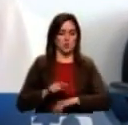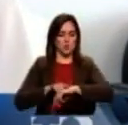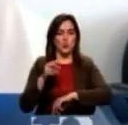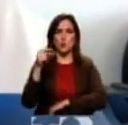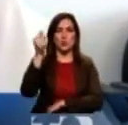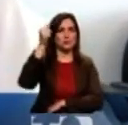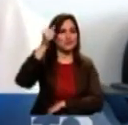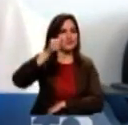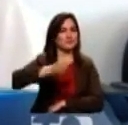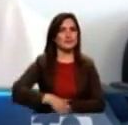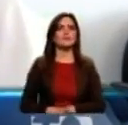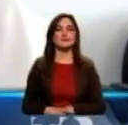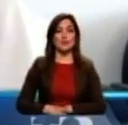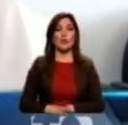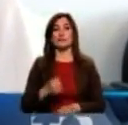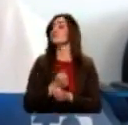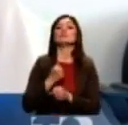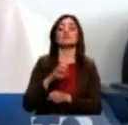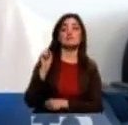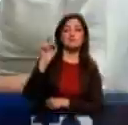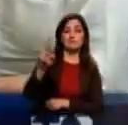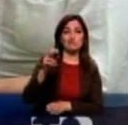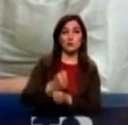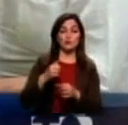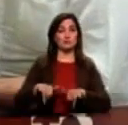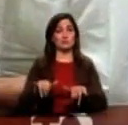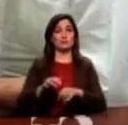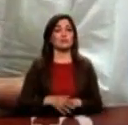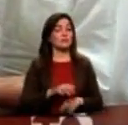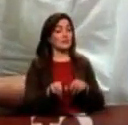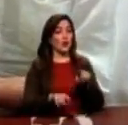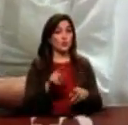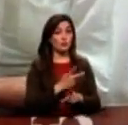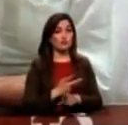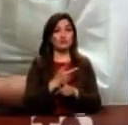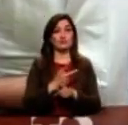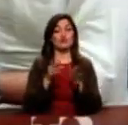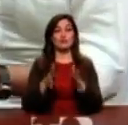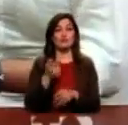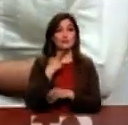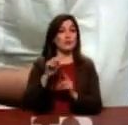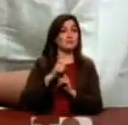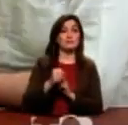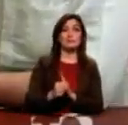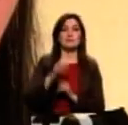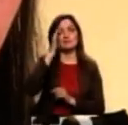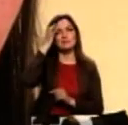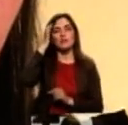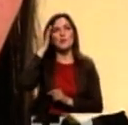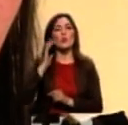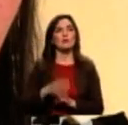récord seguimos trabajando con las tuneladoras del sur también por su parte algunos concejales dicen que la situación es bastante preocupante